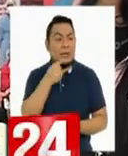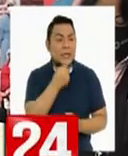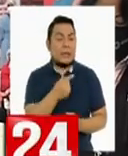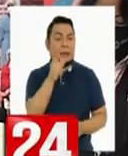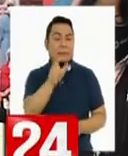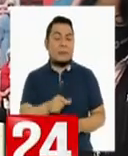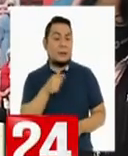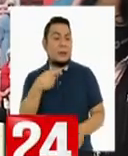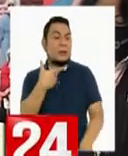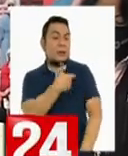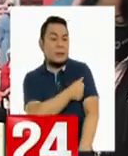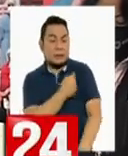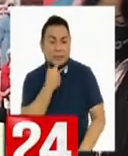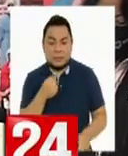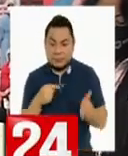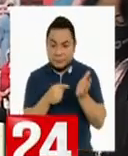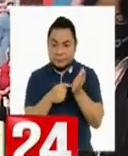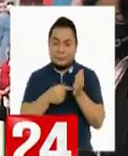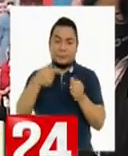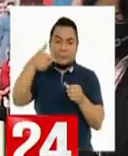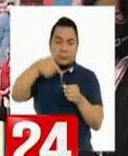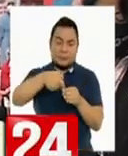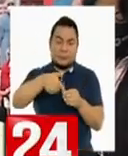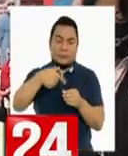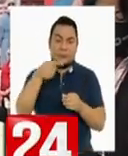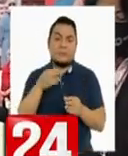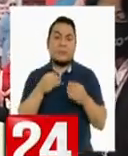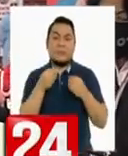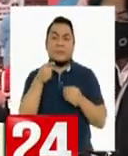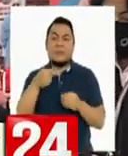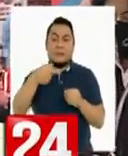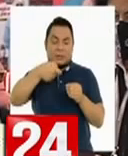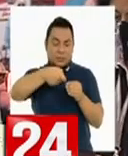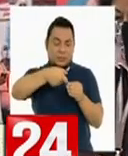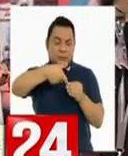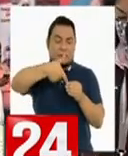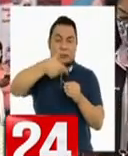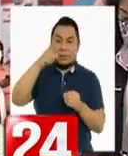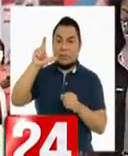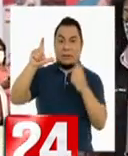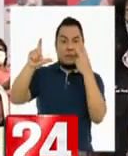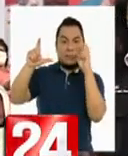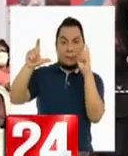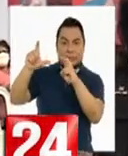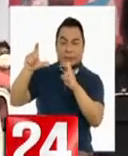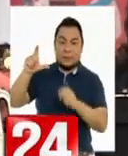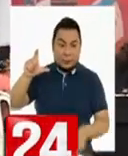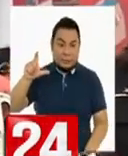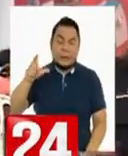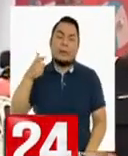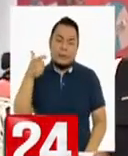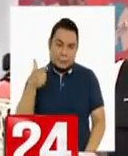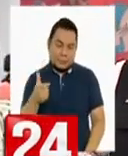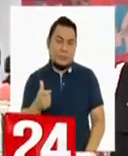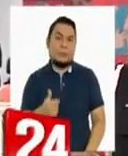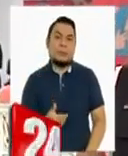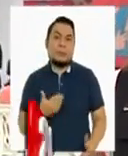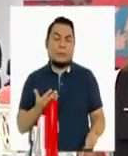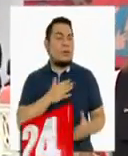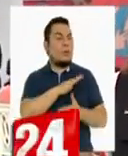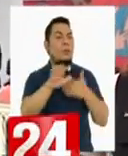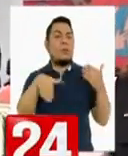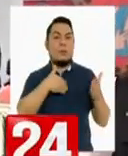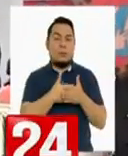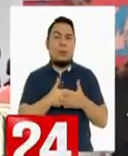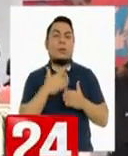persona que va a ser vacunado o a su acompañante cómo se ha llenado la jeringa antes de ser aplicada. O sea que todos